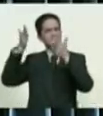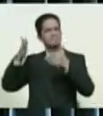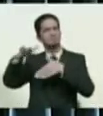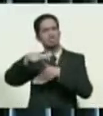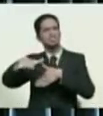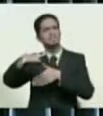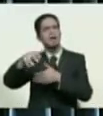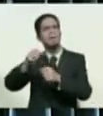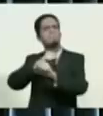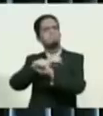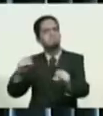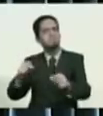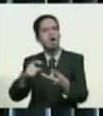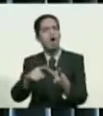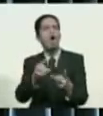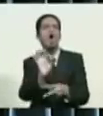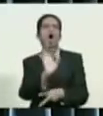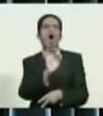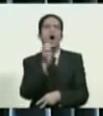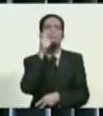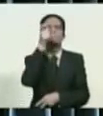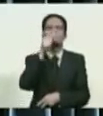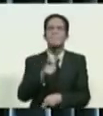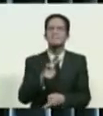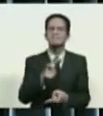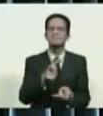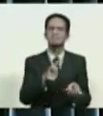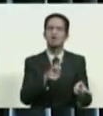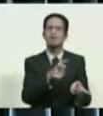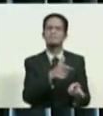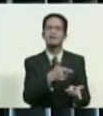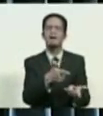pensó en los cadetes, en los tenientes, en los capitanes,